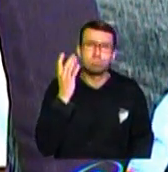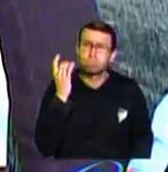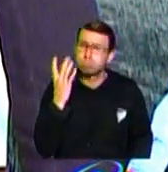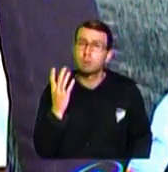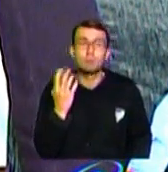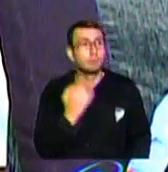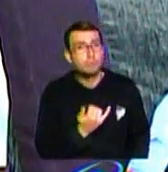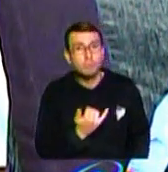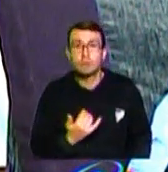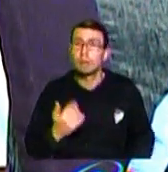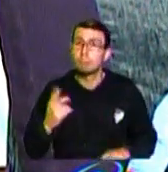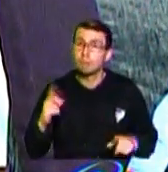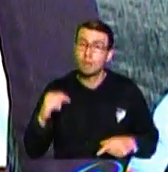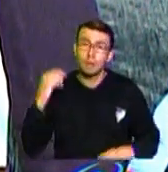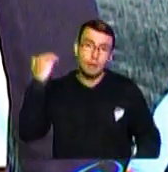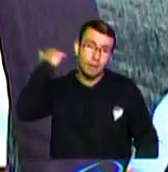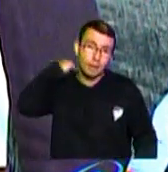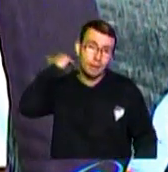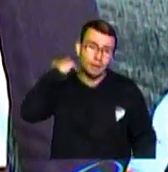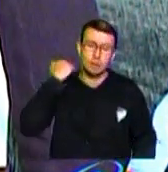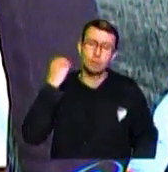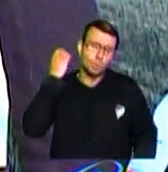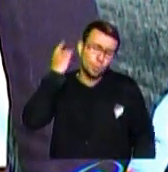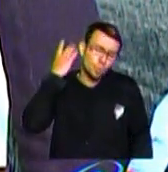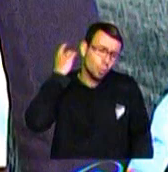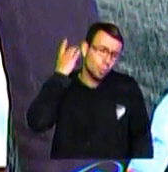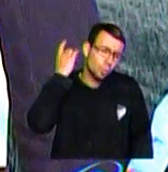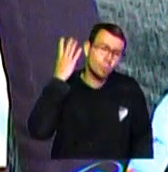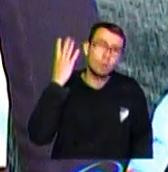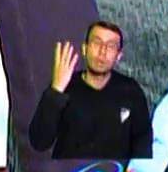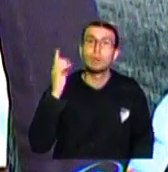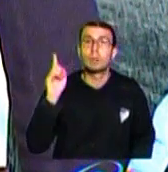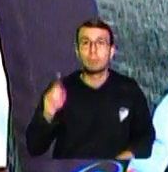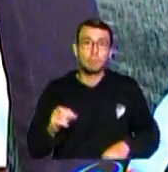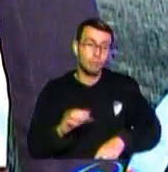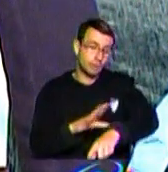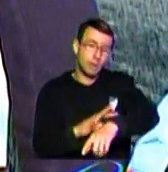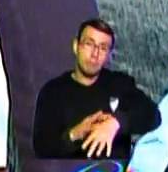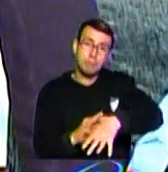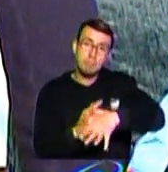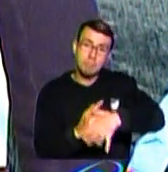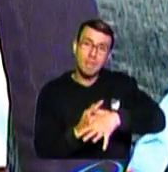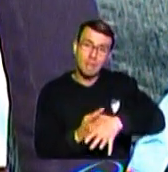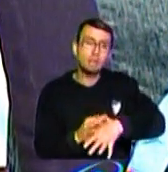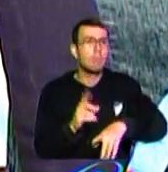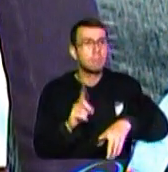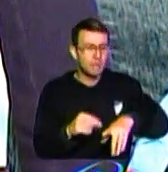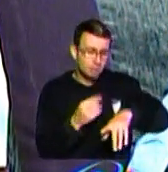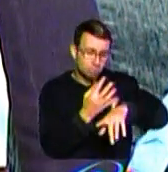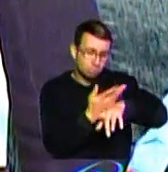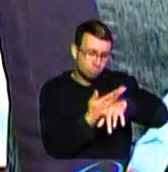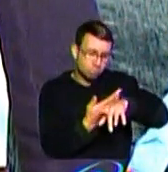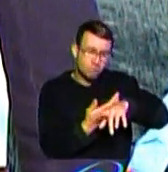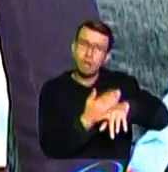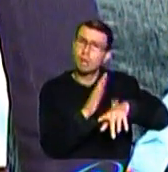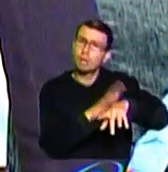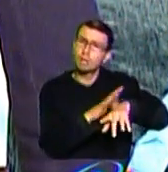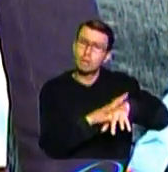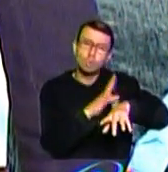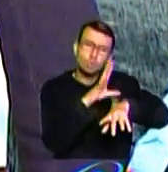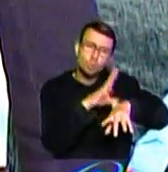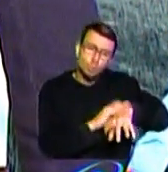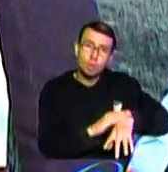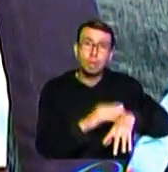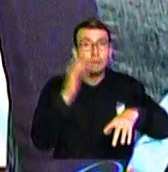Además dolor de espalda, en la piel áreas resecas. Además caída del cabello, disminución